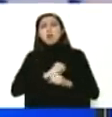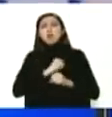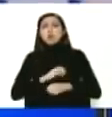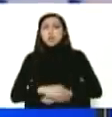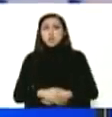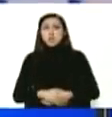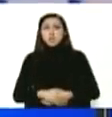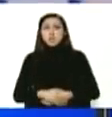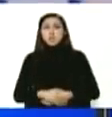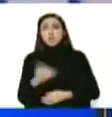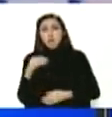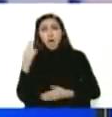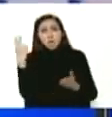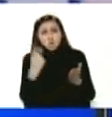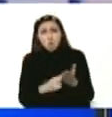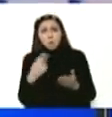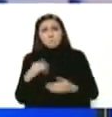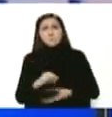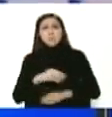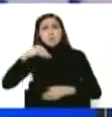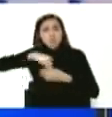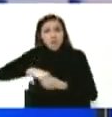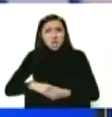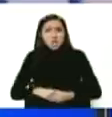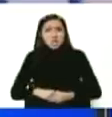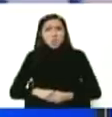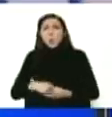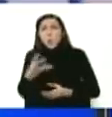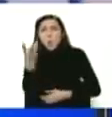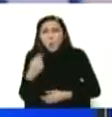y tiene 2.000 trabajadores y la nómina es